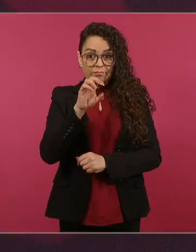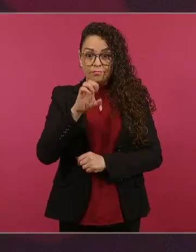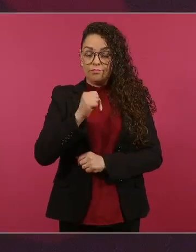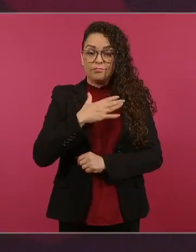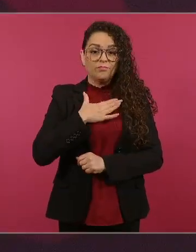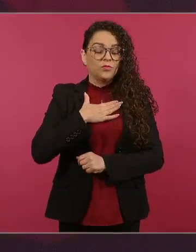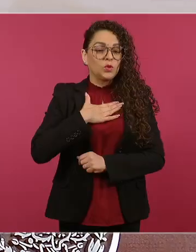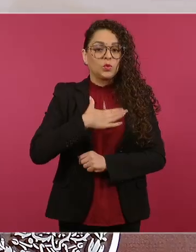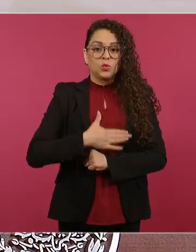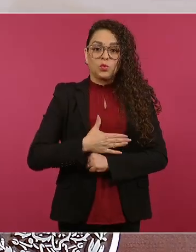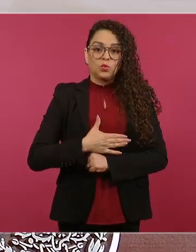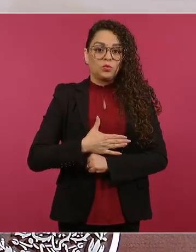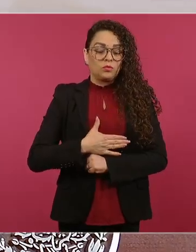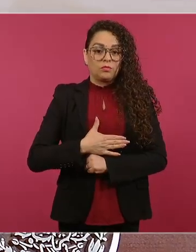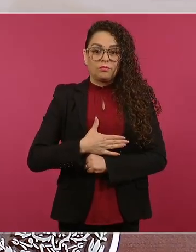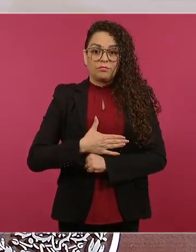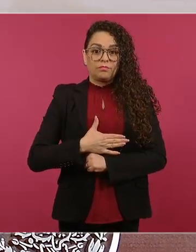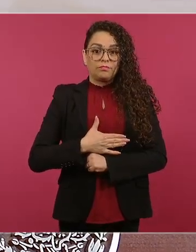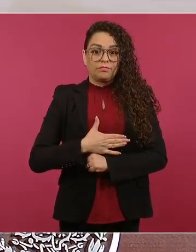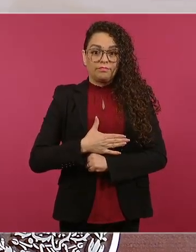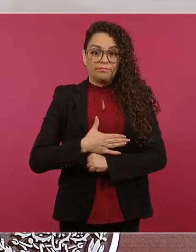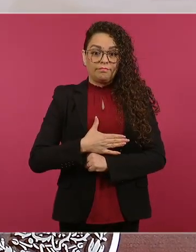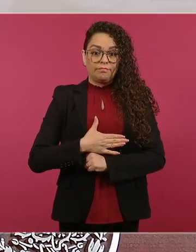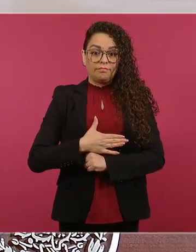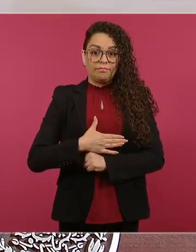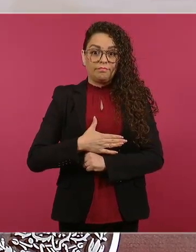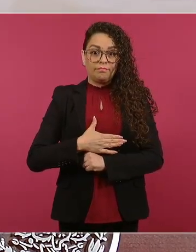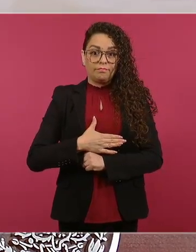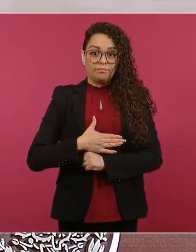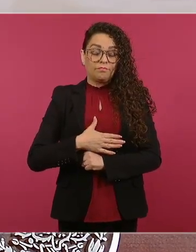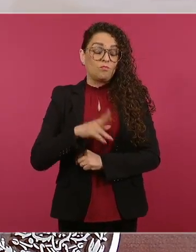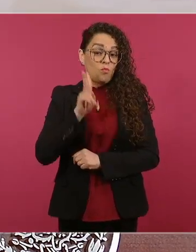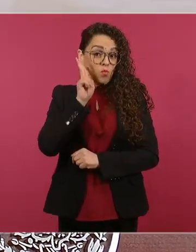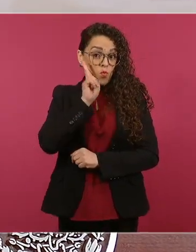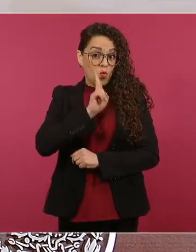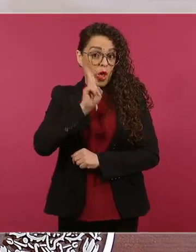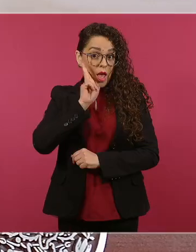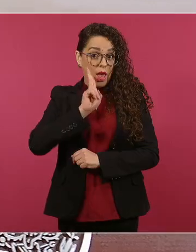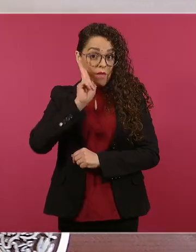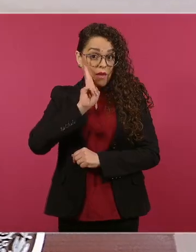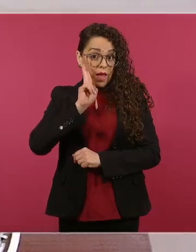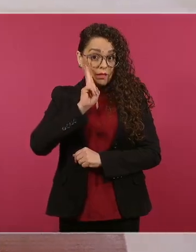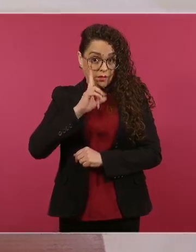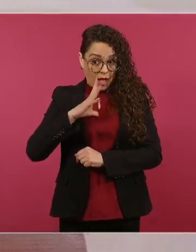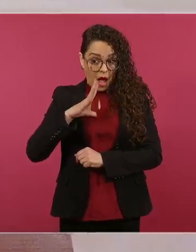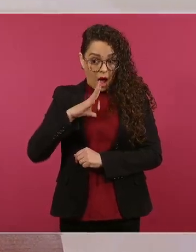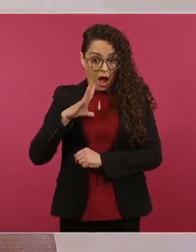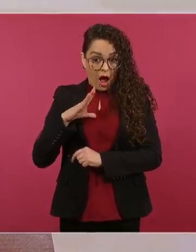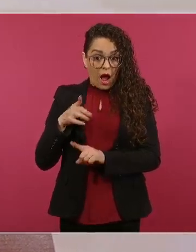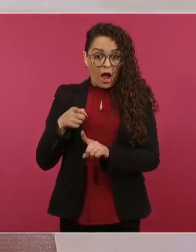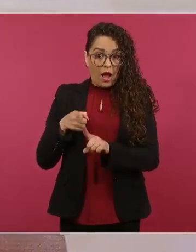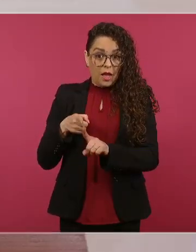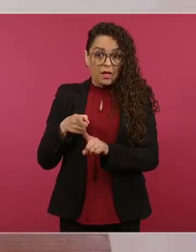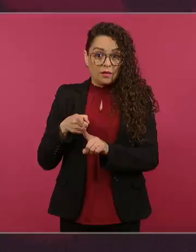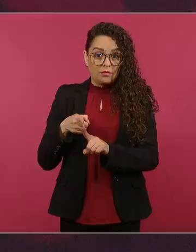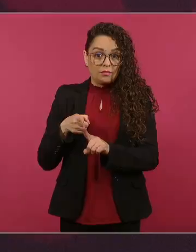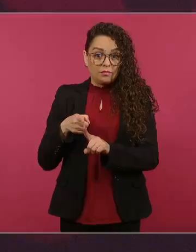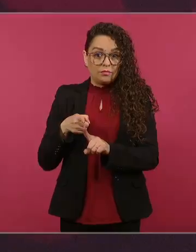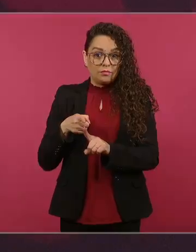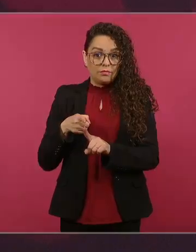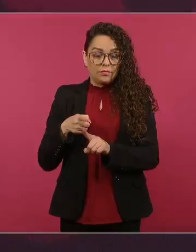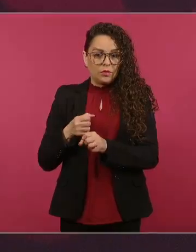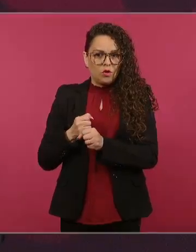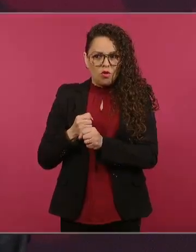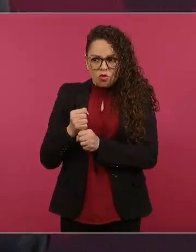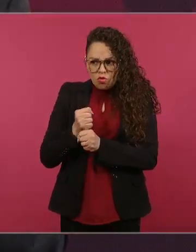porque tenemos pruebas de que los liberaron y no los habían torturado.